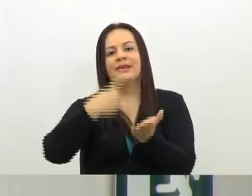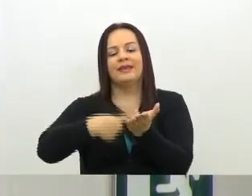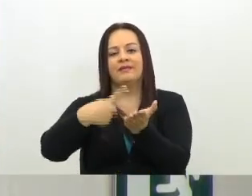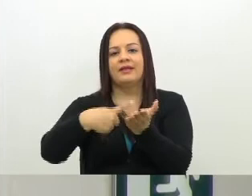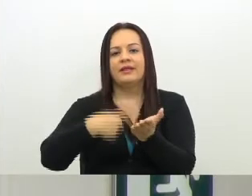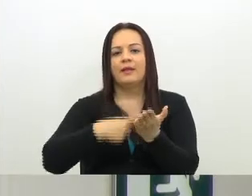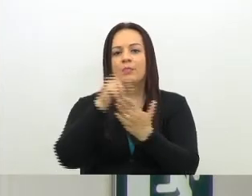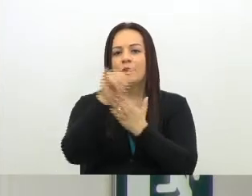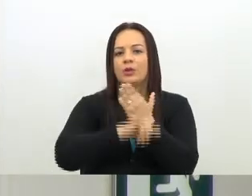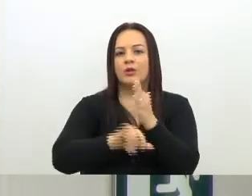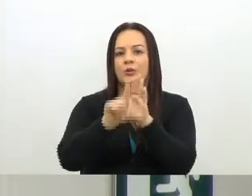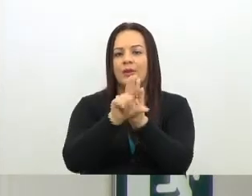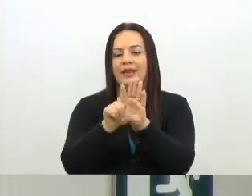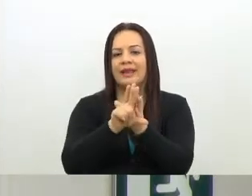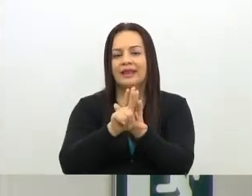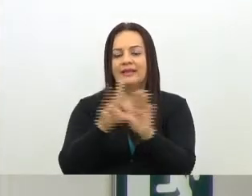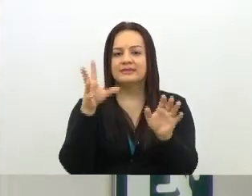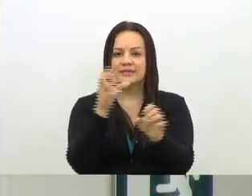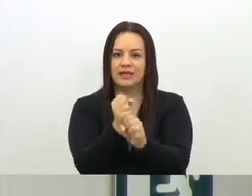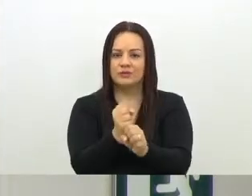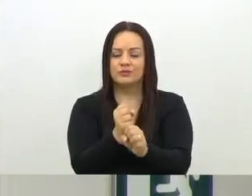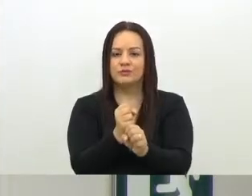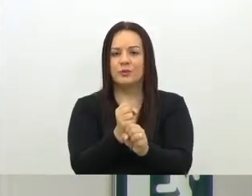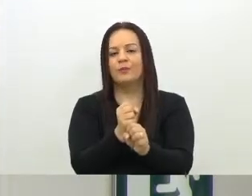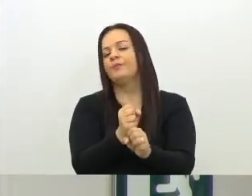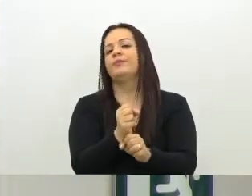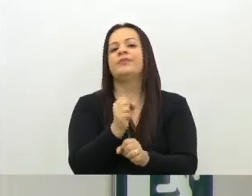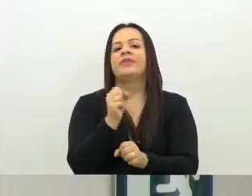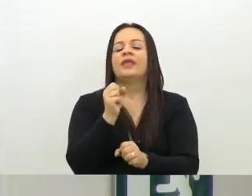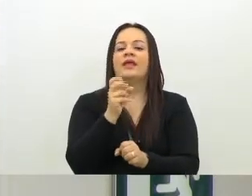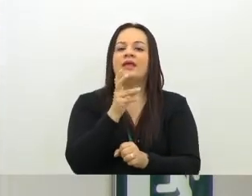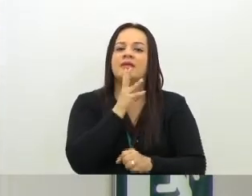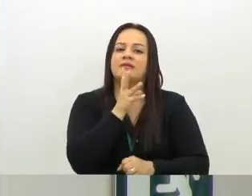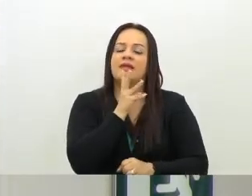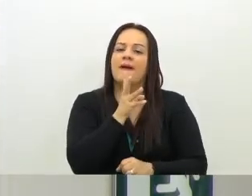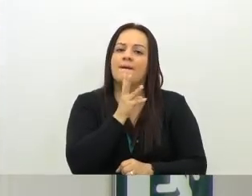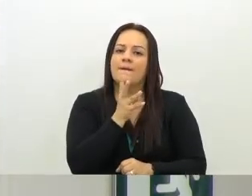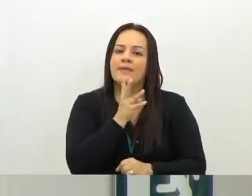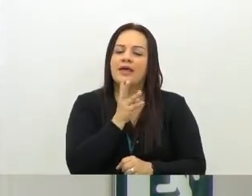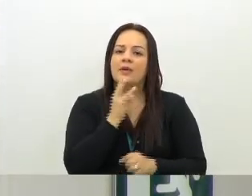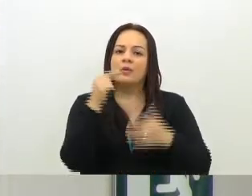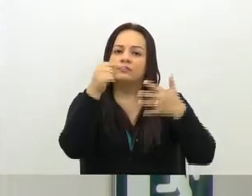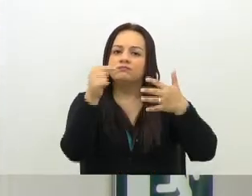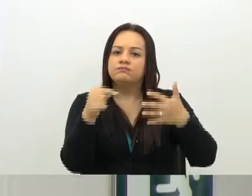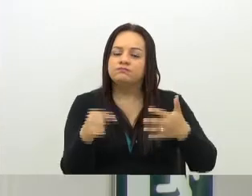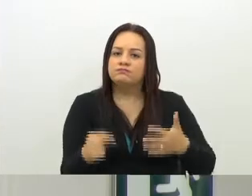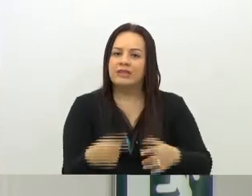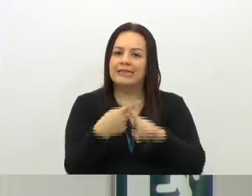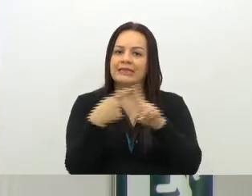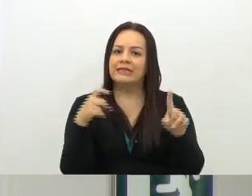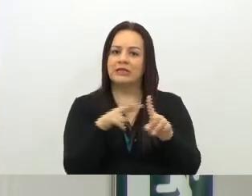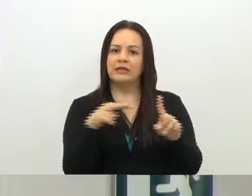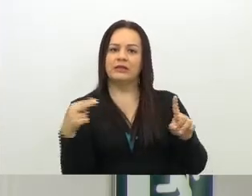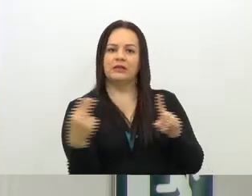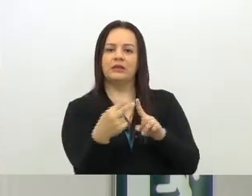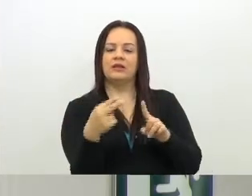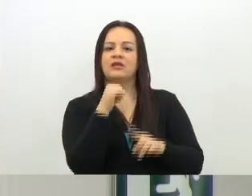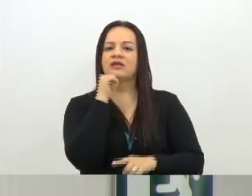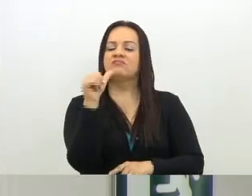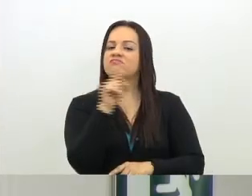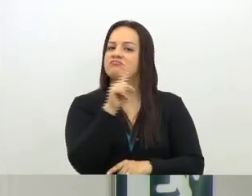proyecto de ley, se hizo alusión a varios argumentos desde mi punto de vista